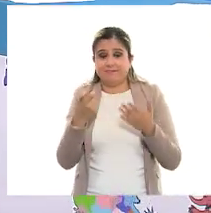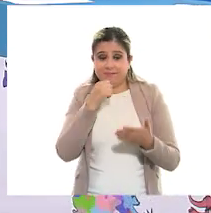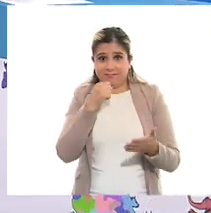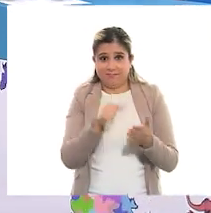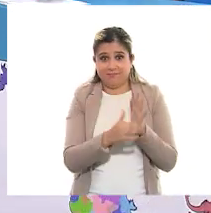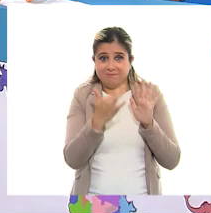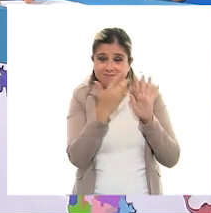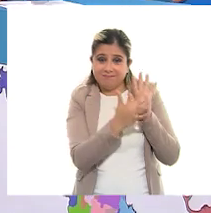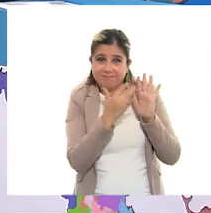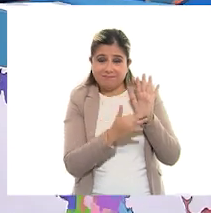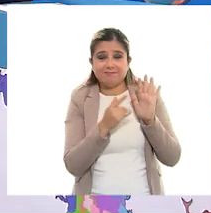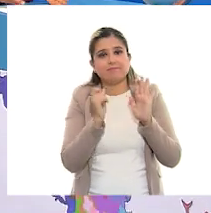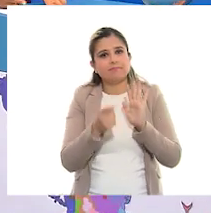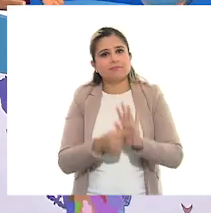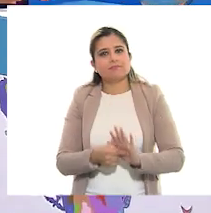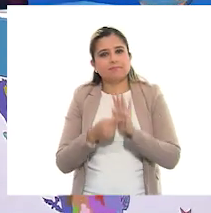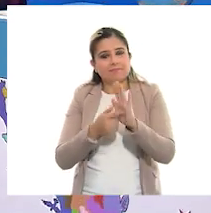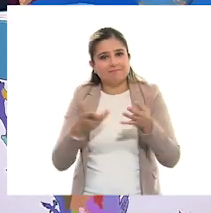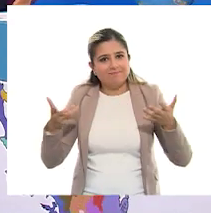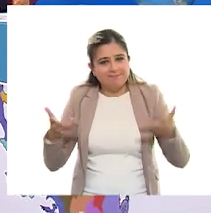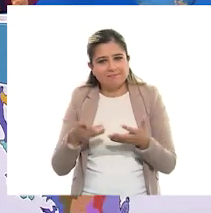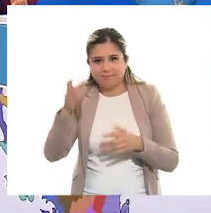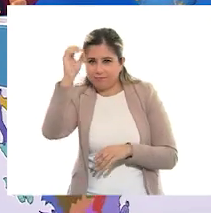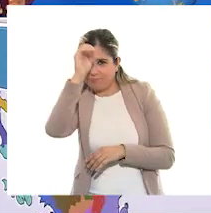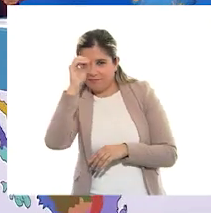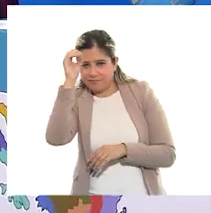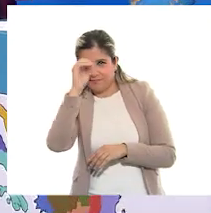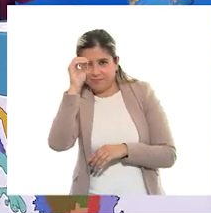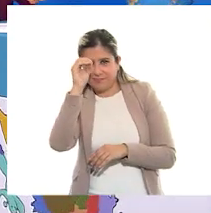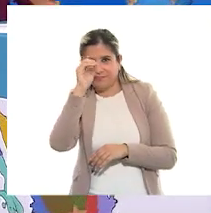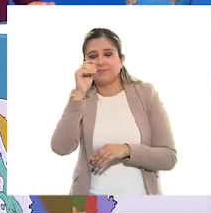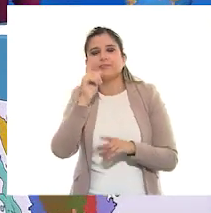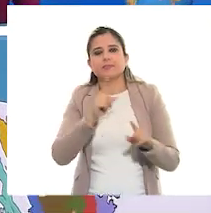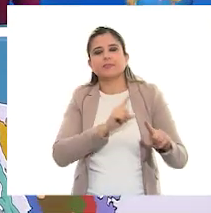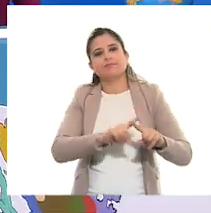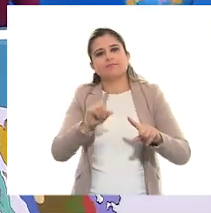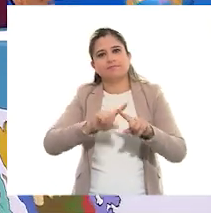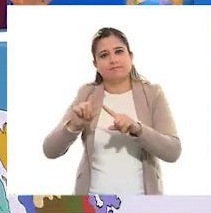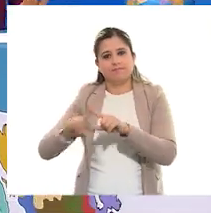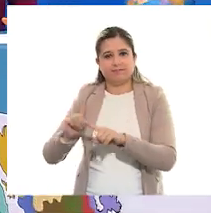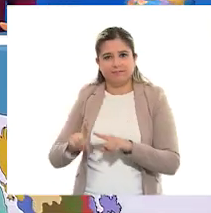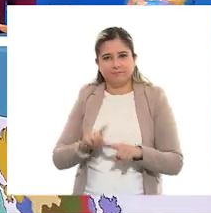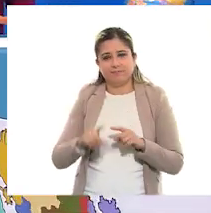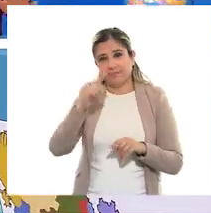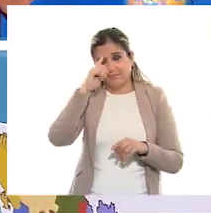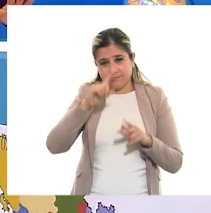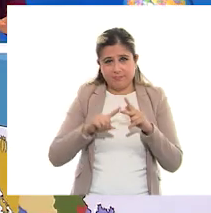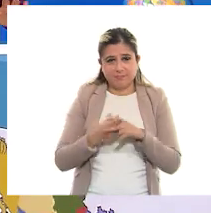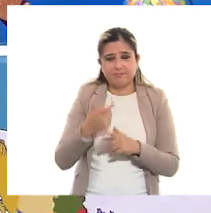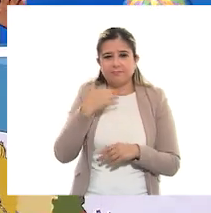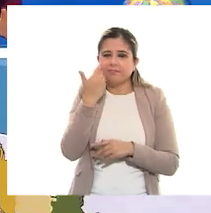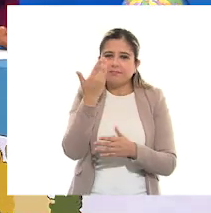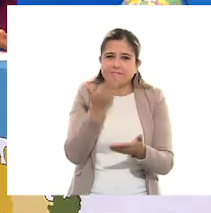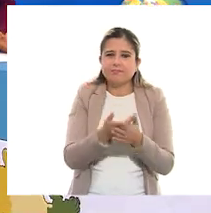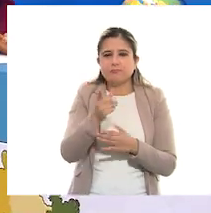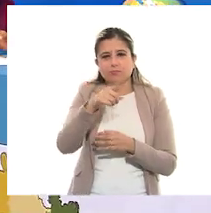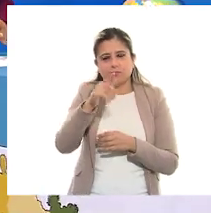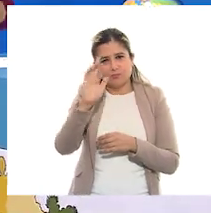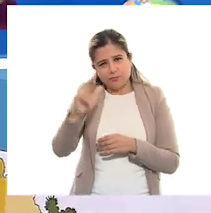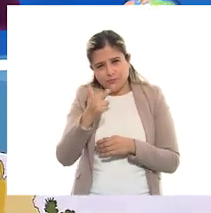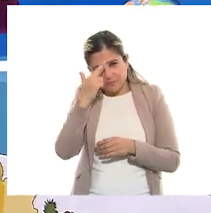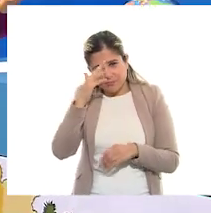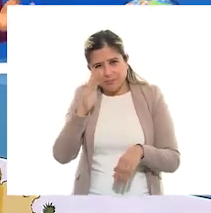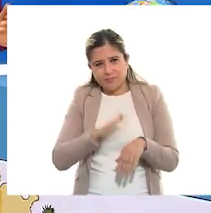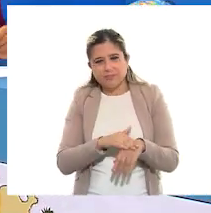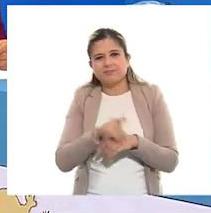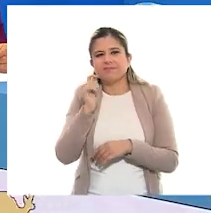cartas suelen presentarse hechos y opiniones, y vamos a diferenciarlos. Para empezar, quiero pedirte que recuerdes